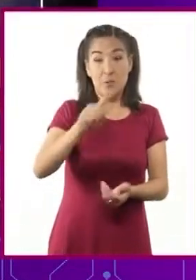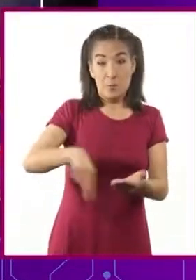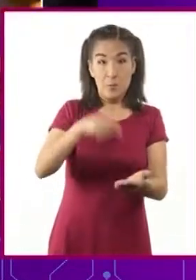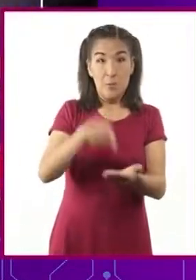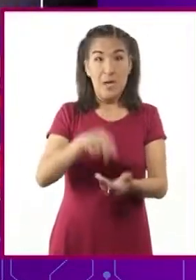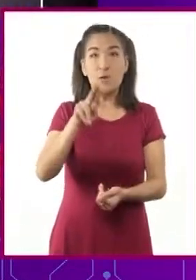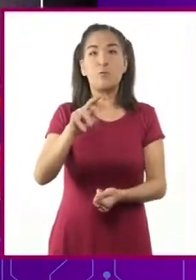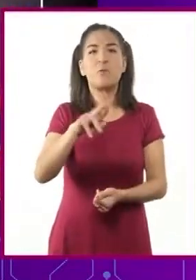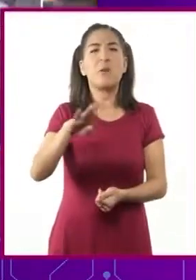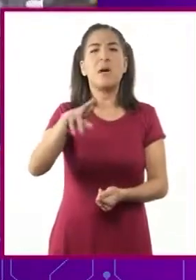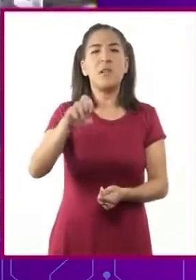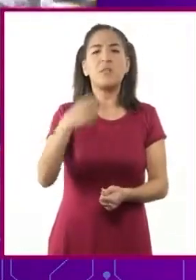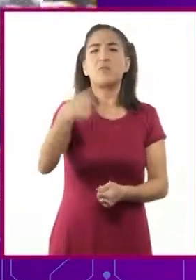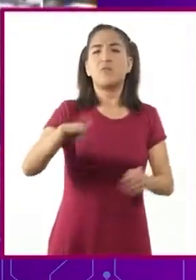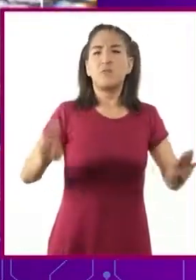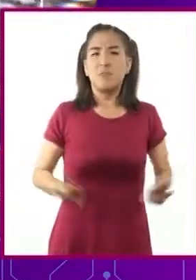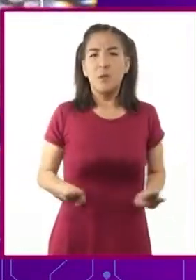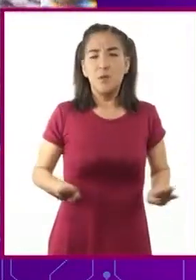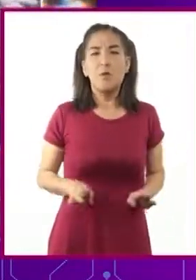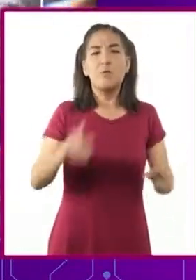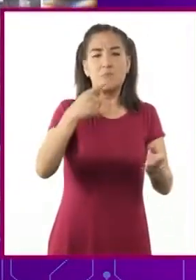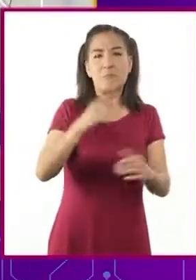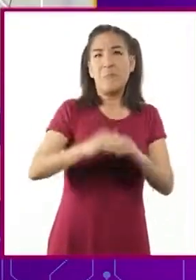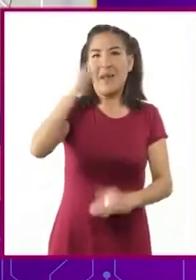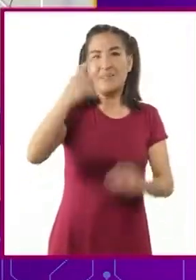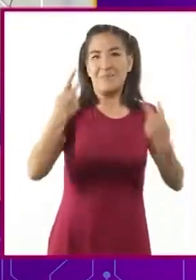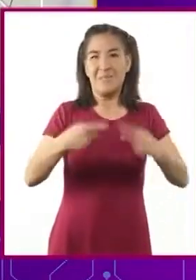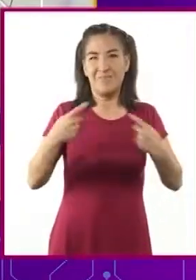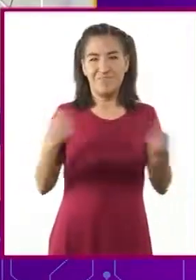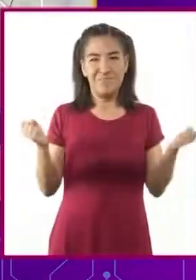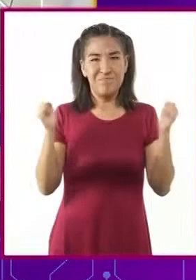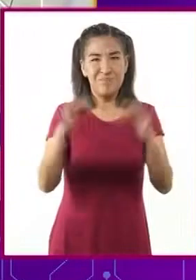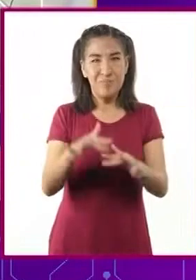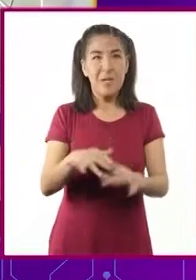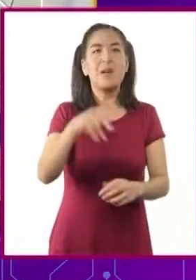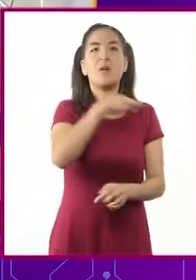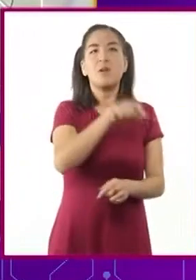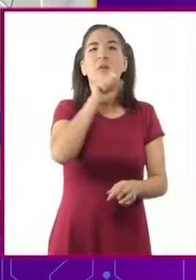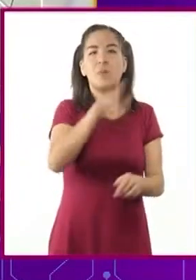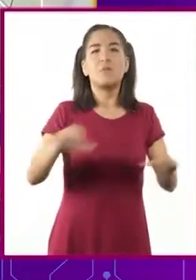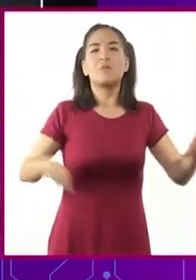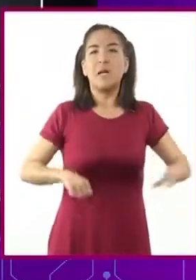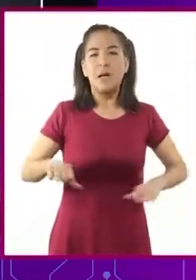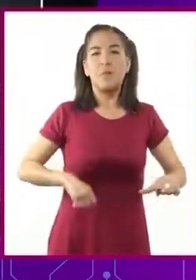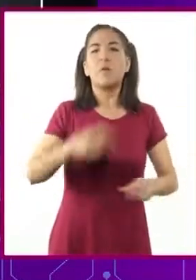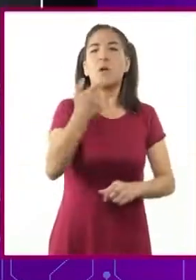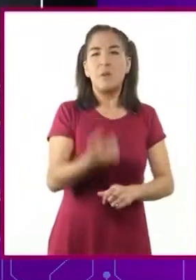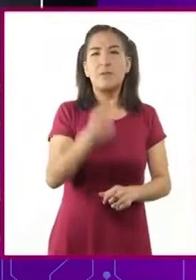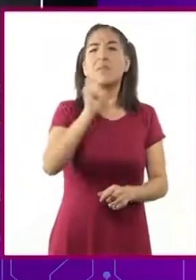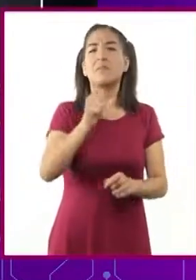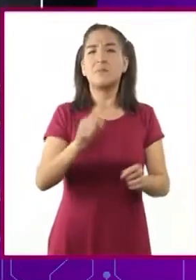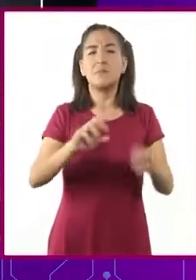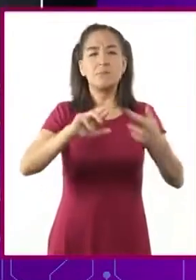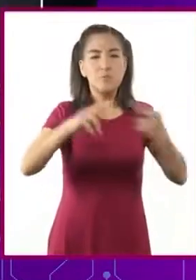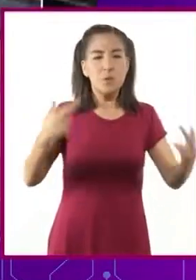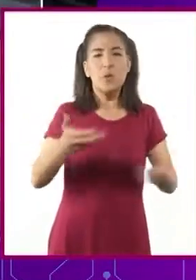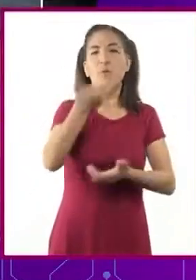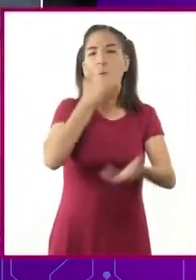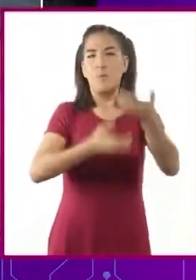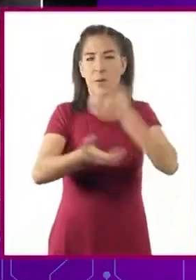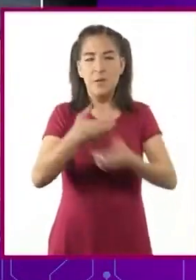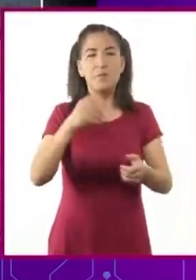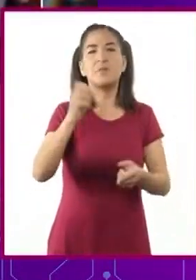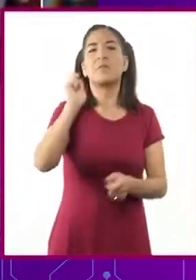urbanos se caracterizan por tener alta densidad de población. Las actividades económicas están relacionadas principalmente con el comercio,